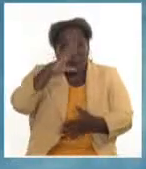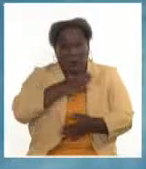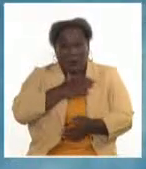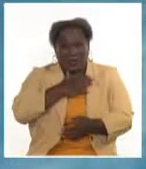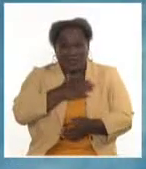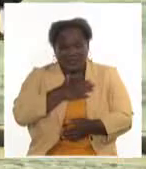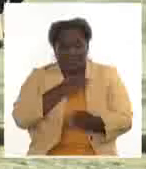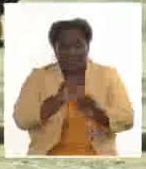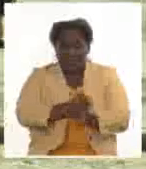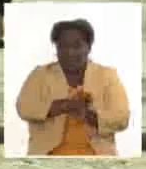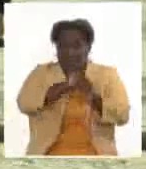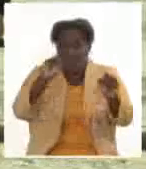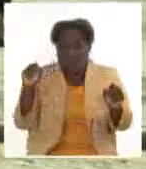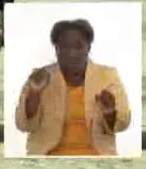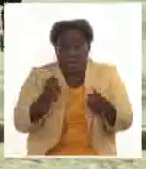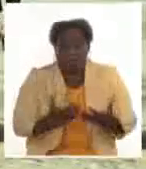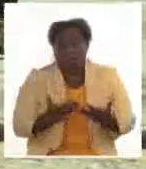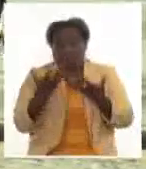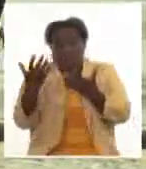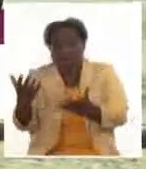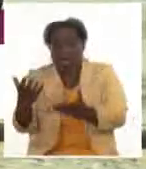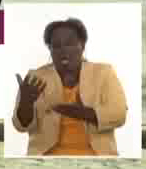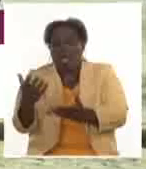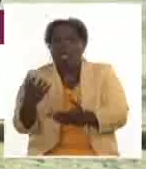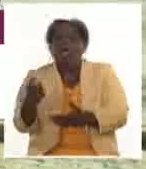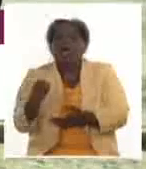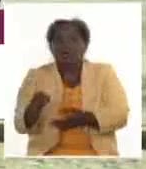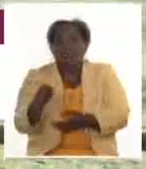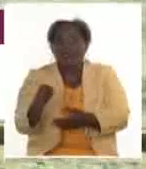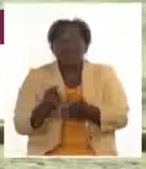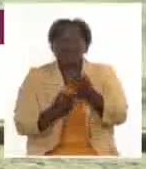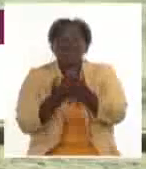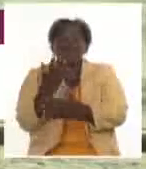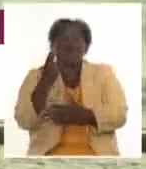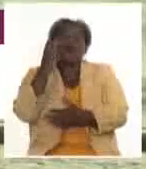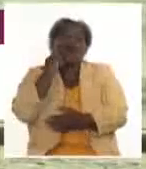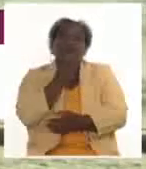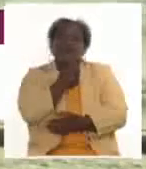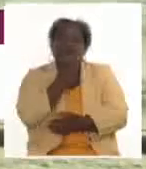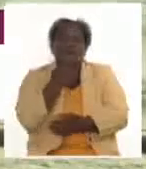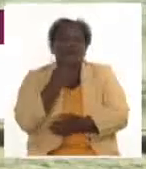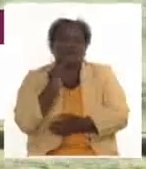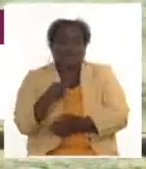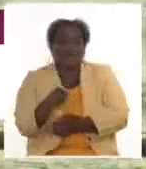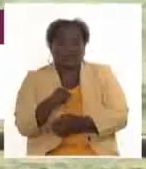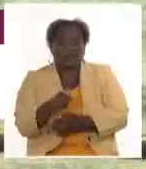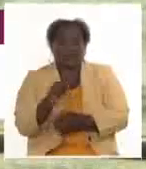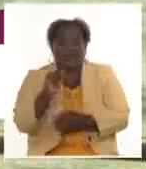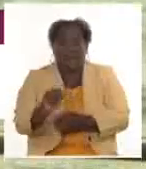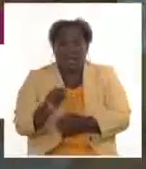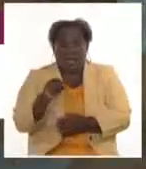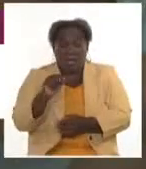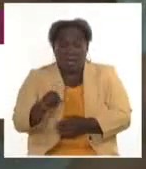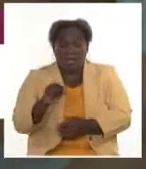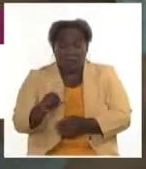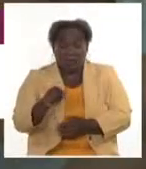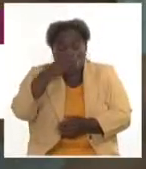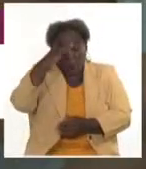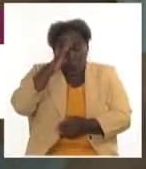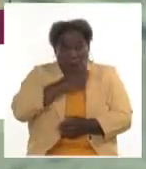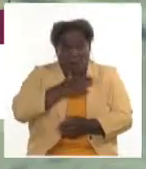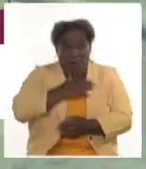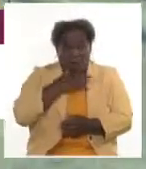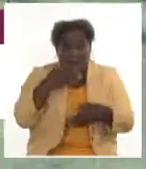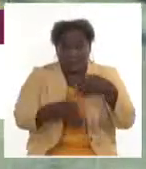la mañana colocó una ofrenda floral en la base del monumento a José Martí en la Plaza de la Revolución. Durante la ceremonia, por la parte cubana, le